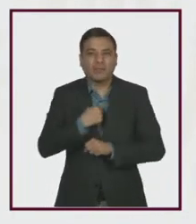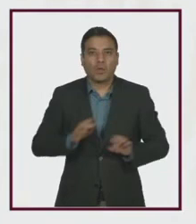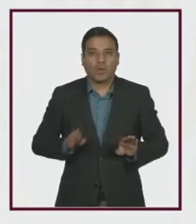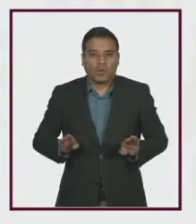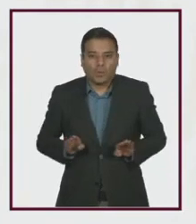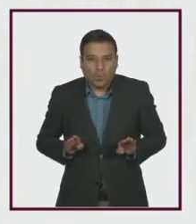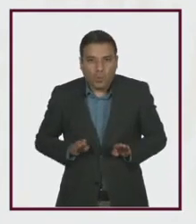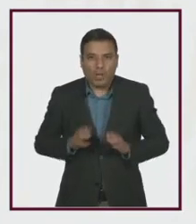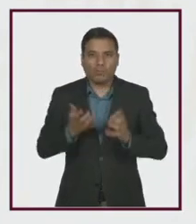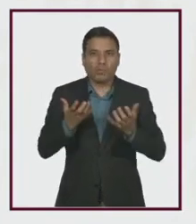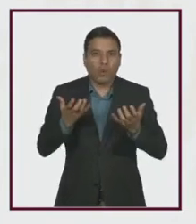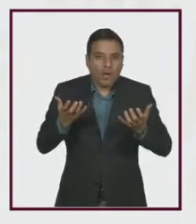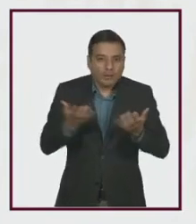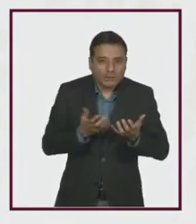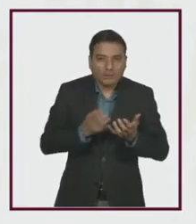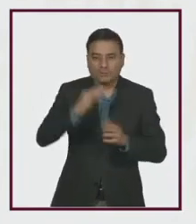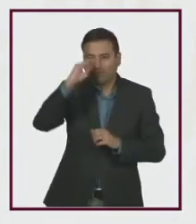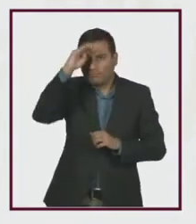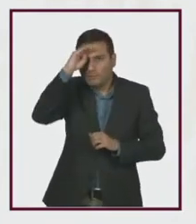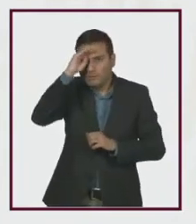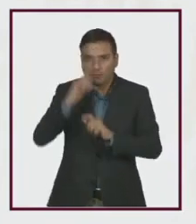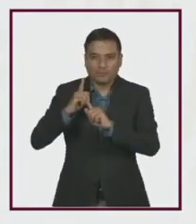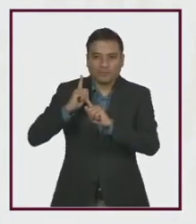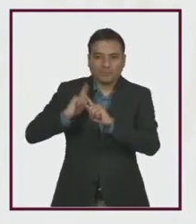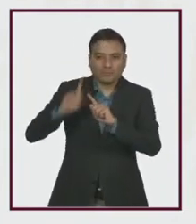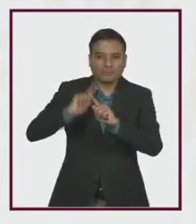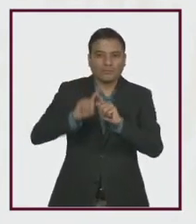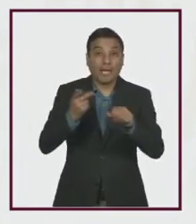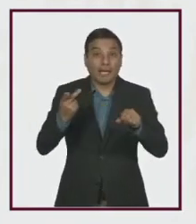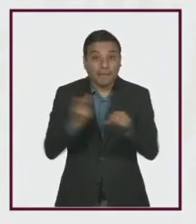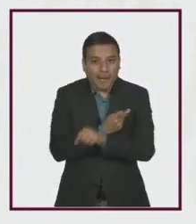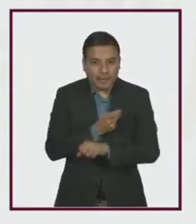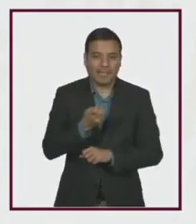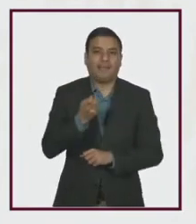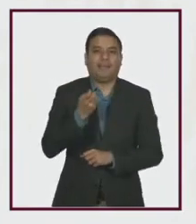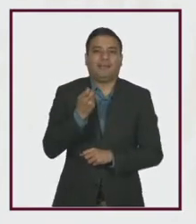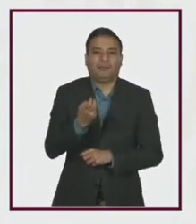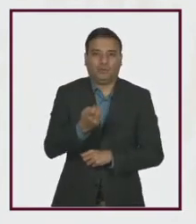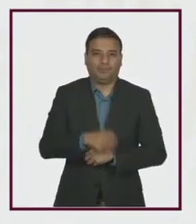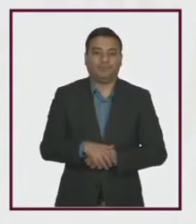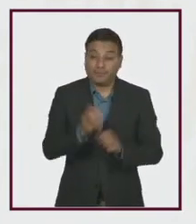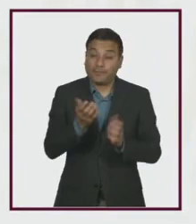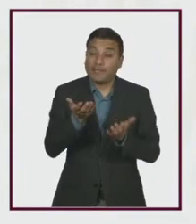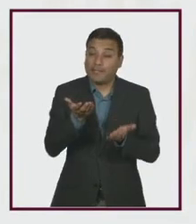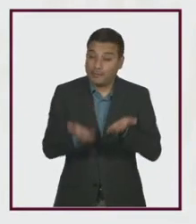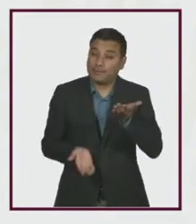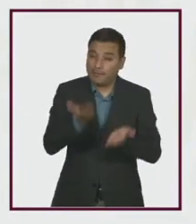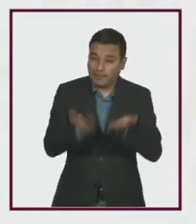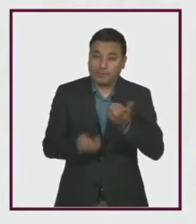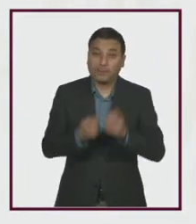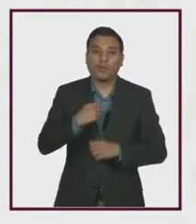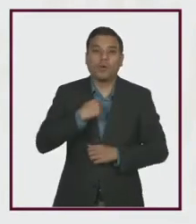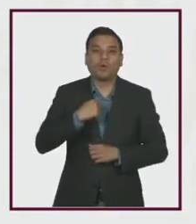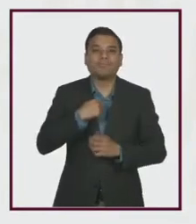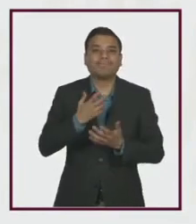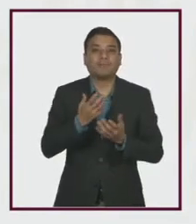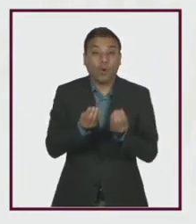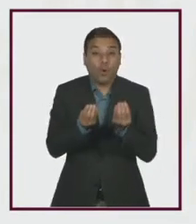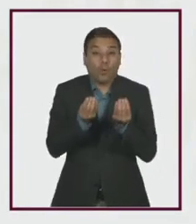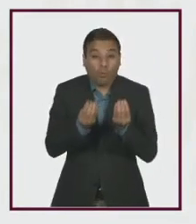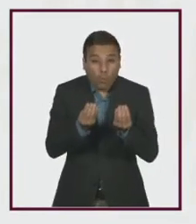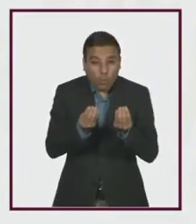probablemente llevarme a tener algún otro tipo de situaciones como tal. Y va a depender de qué tanto consumo. A mayor consumo,